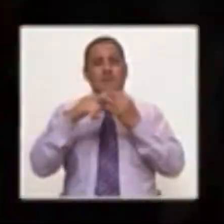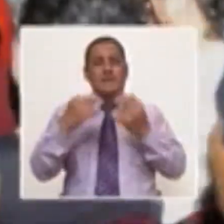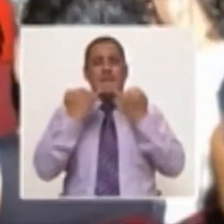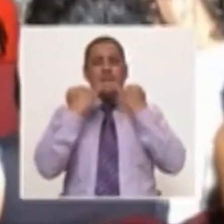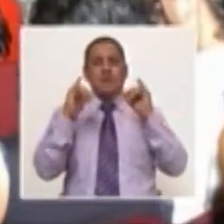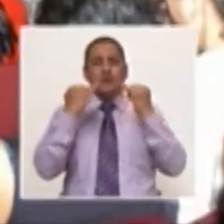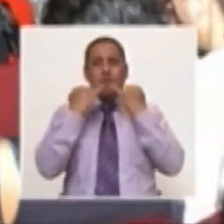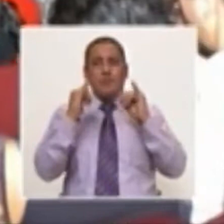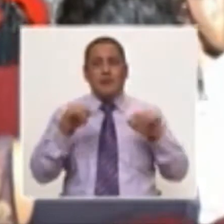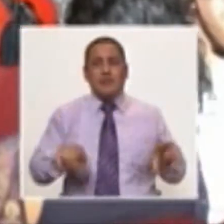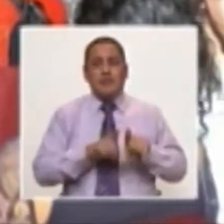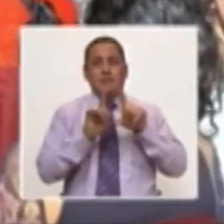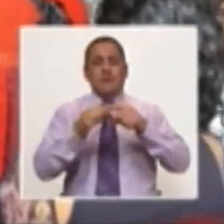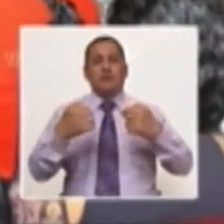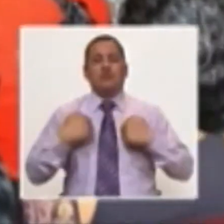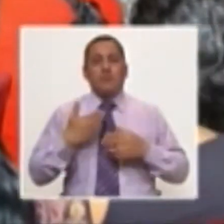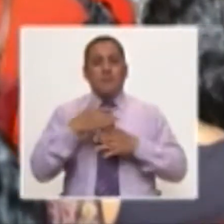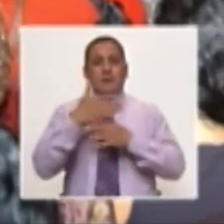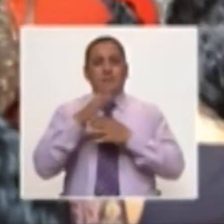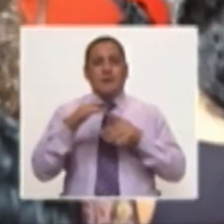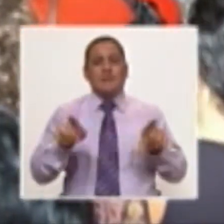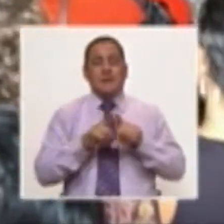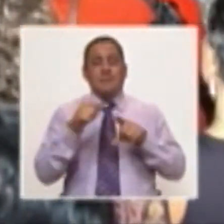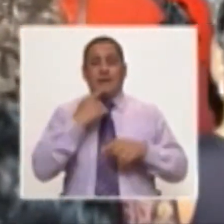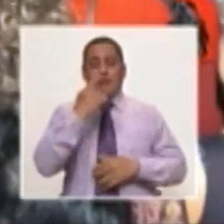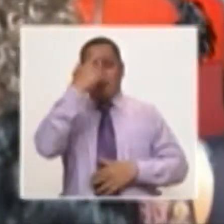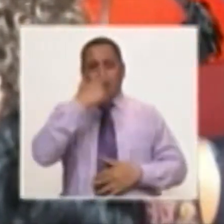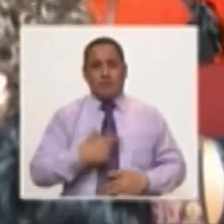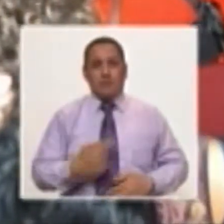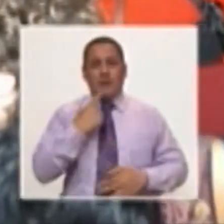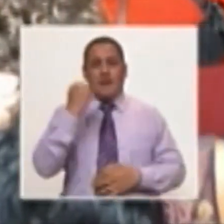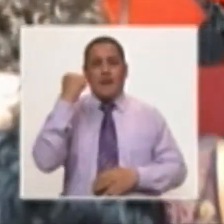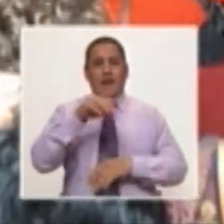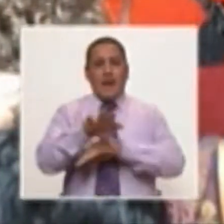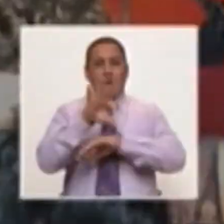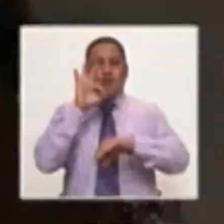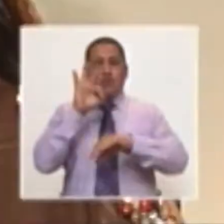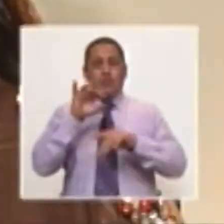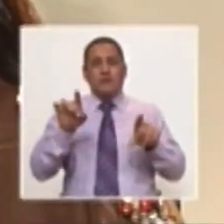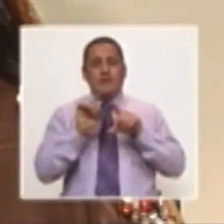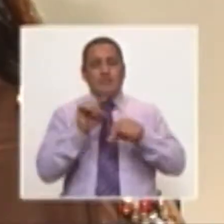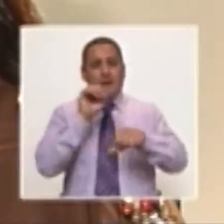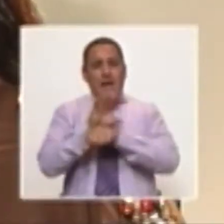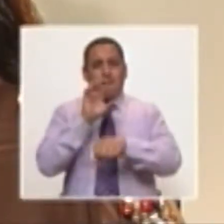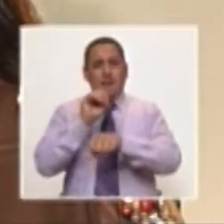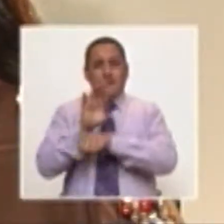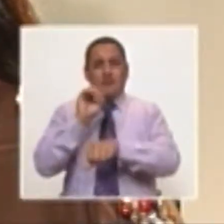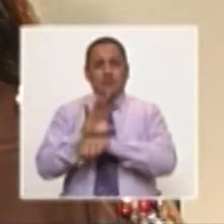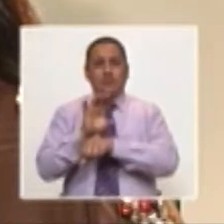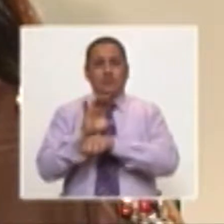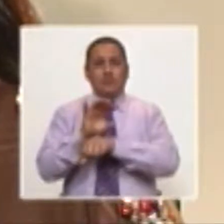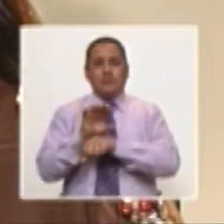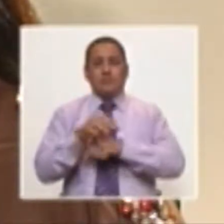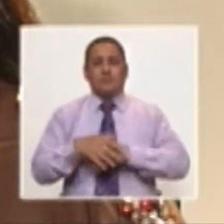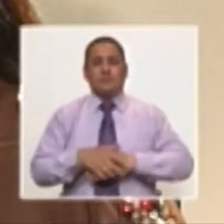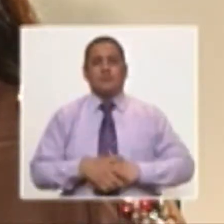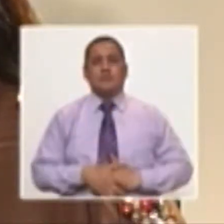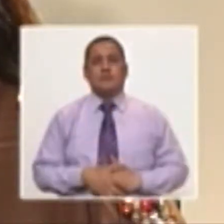lenguas y de cual yo participé y salí pues seleccionada y hice la capacitación en